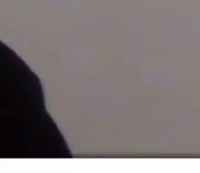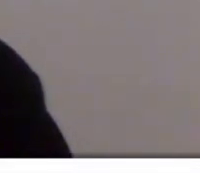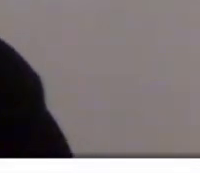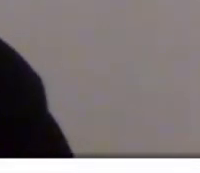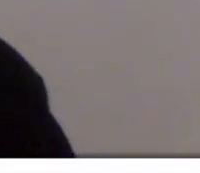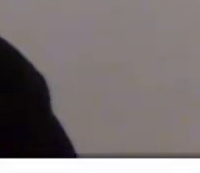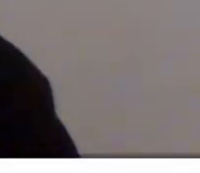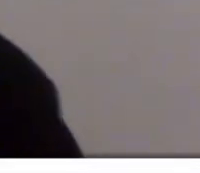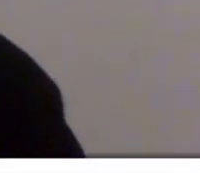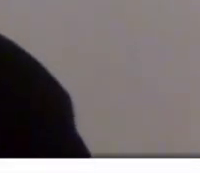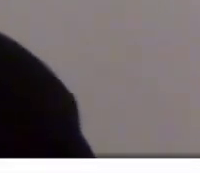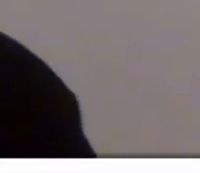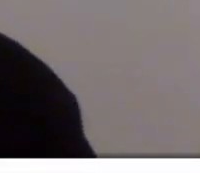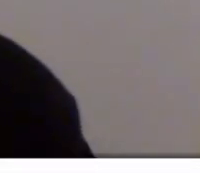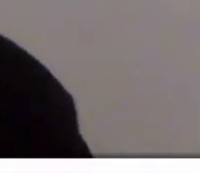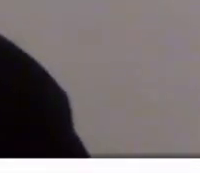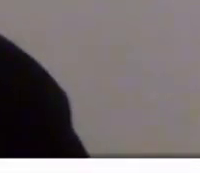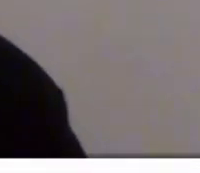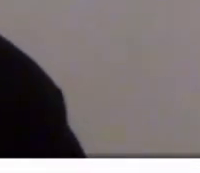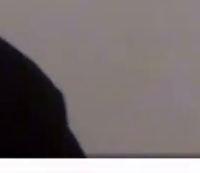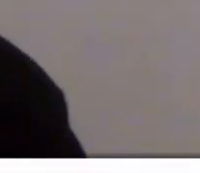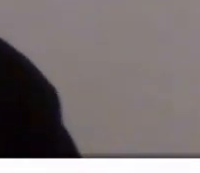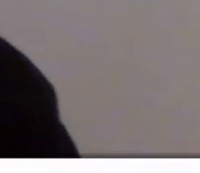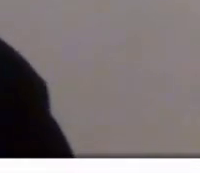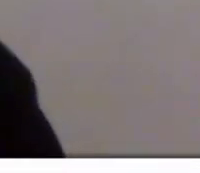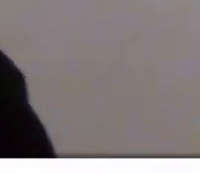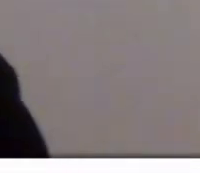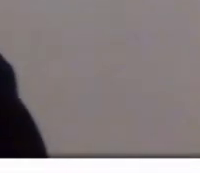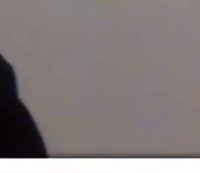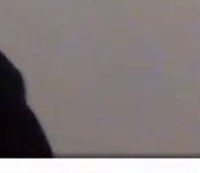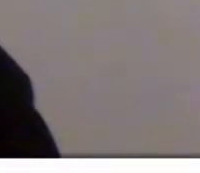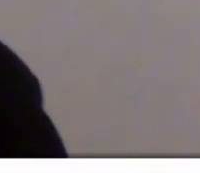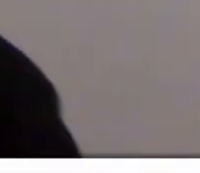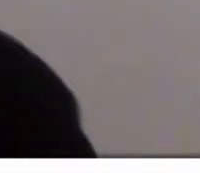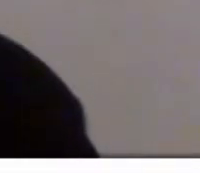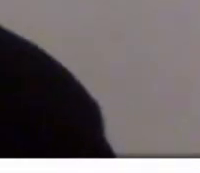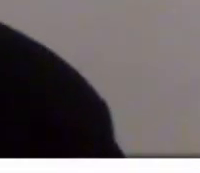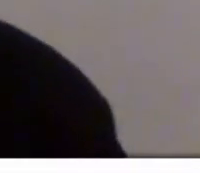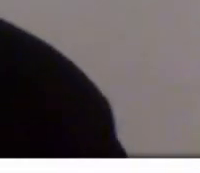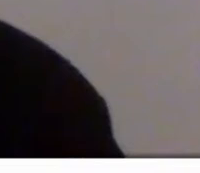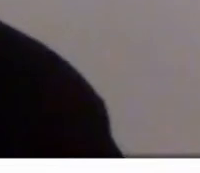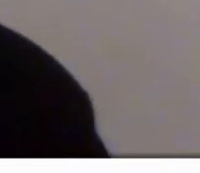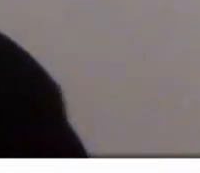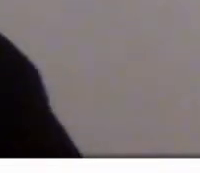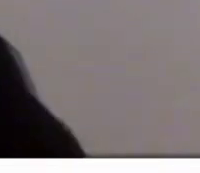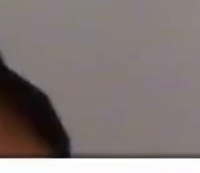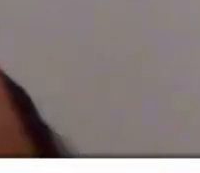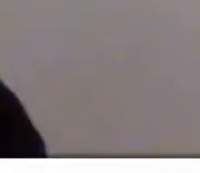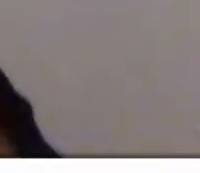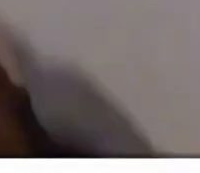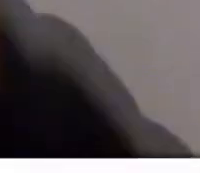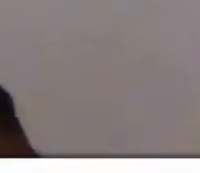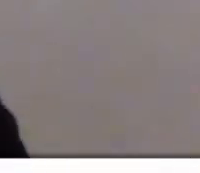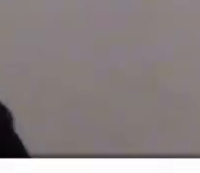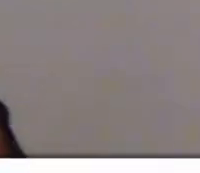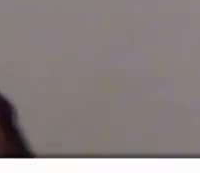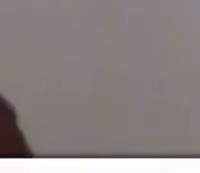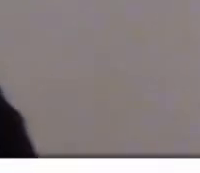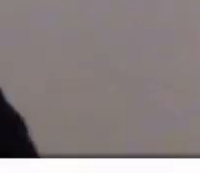medio del proceso histórico de un río apasionado que tiene ya 211 años y que inventaron